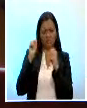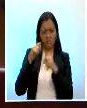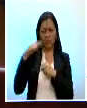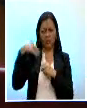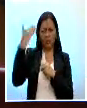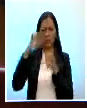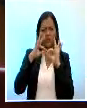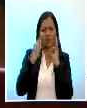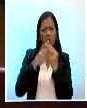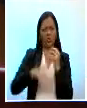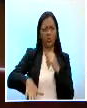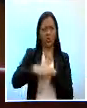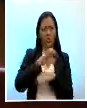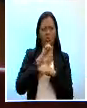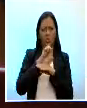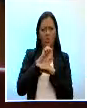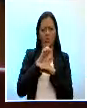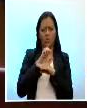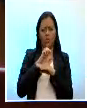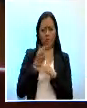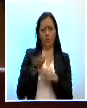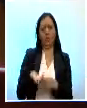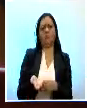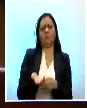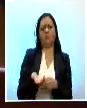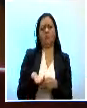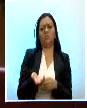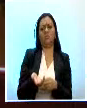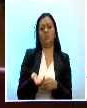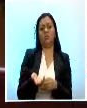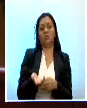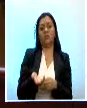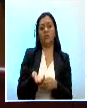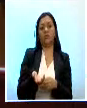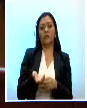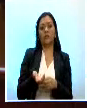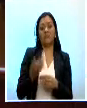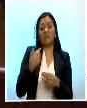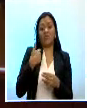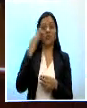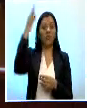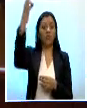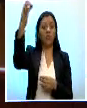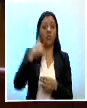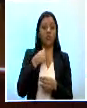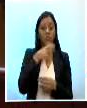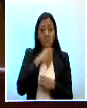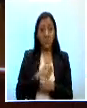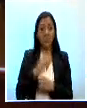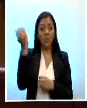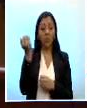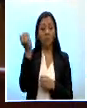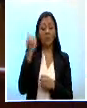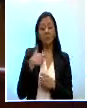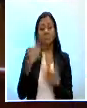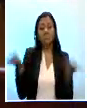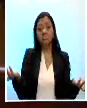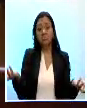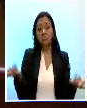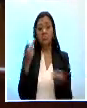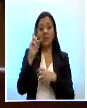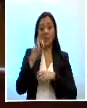afectando a la familia ecuatoriana, a los que vamos en camino para afiliar de